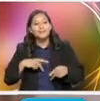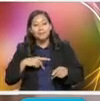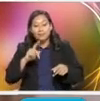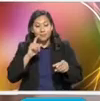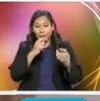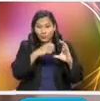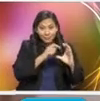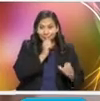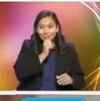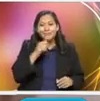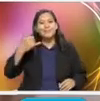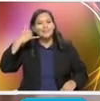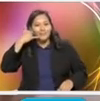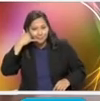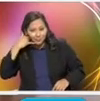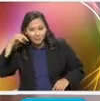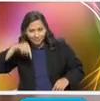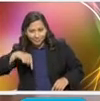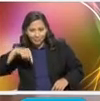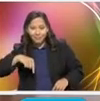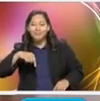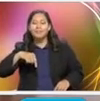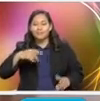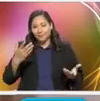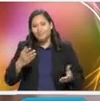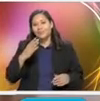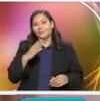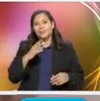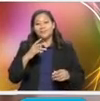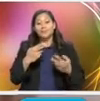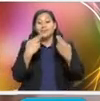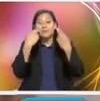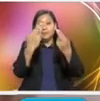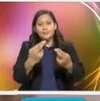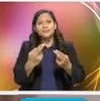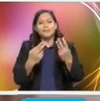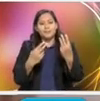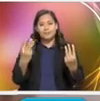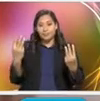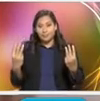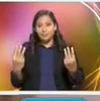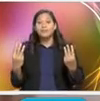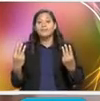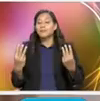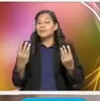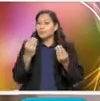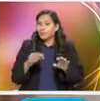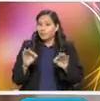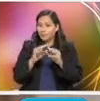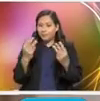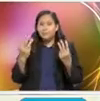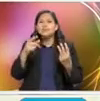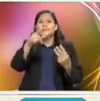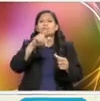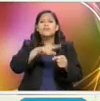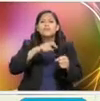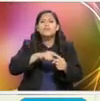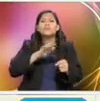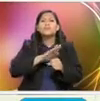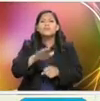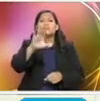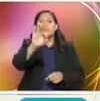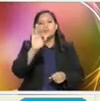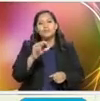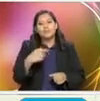redes sociales a través del teléfono. Y bueno, los kits que vamos a tener, es importante que mencionen qué tono de cabello traen,